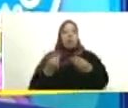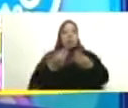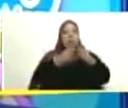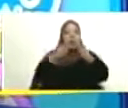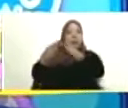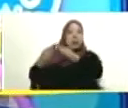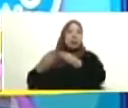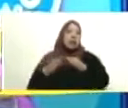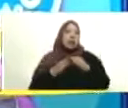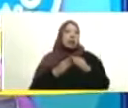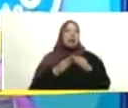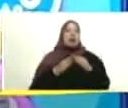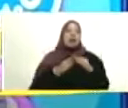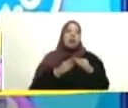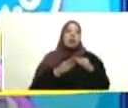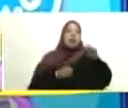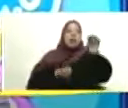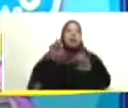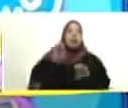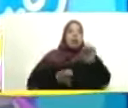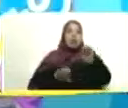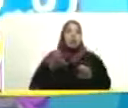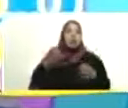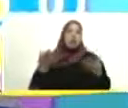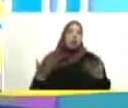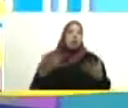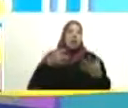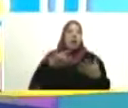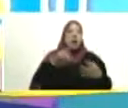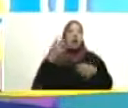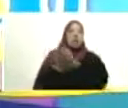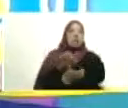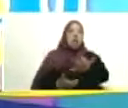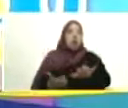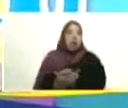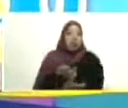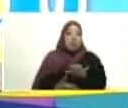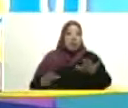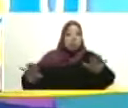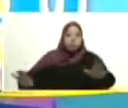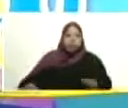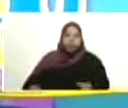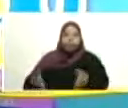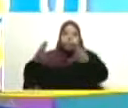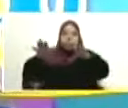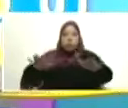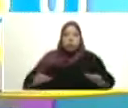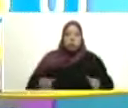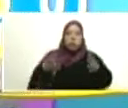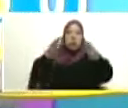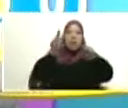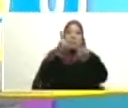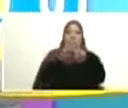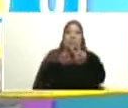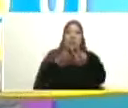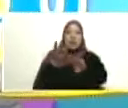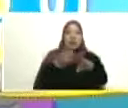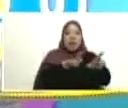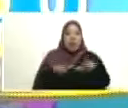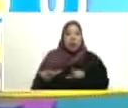para evaluar esta situación de deterioro que viene presentando algunos urbanismos. Y nos